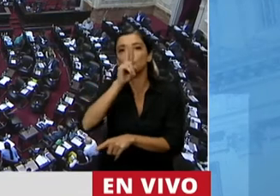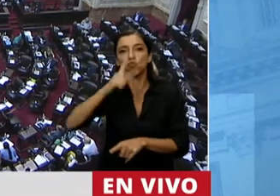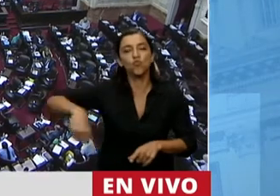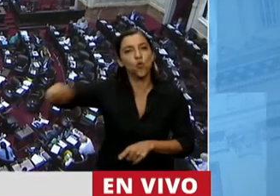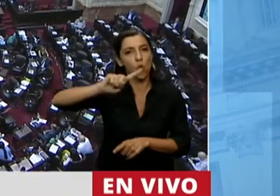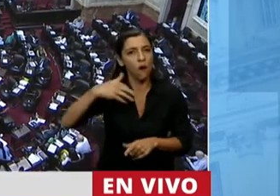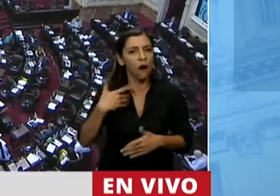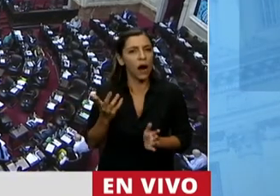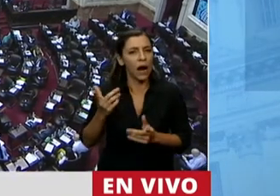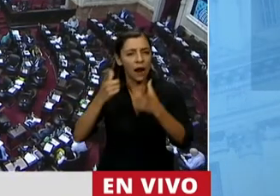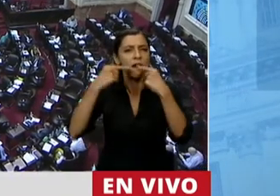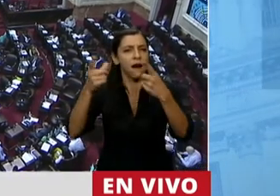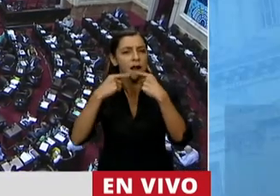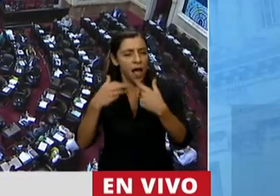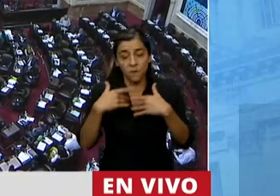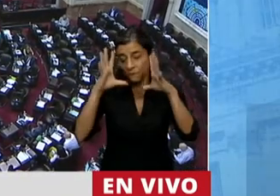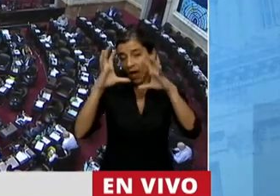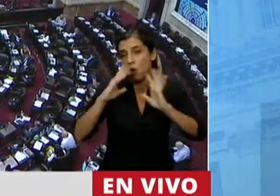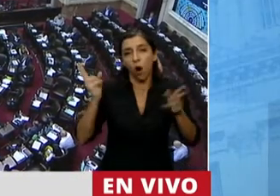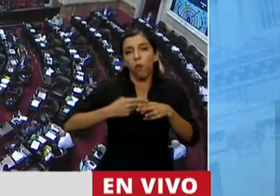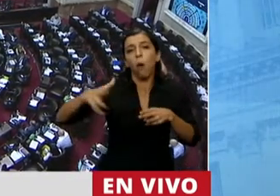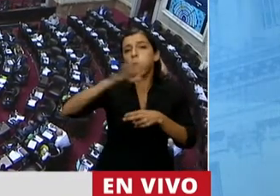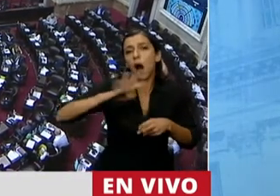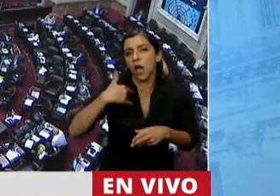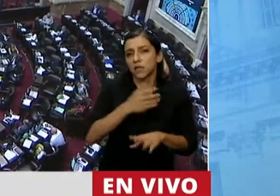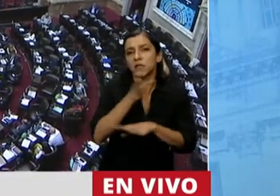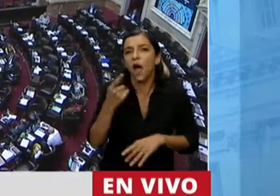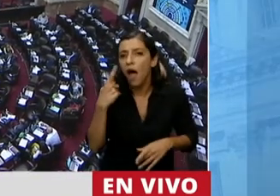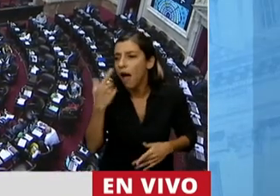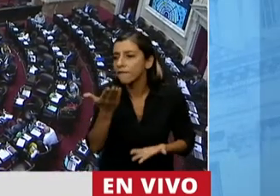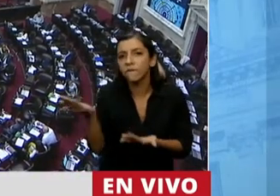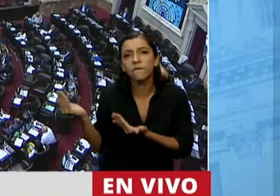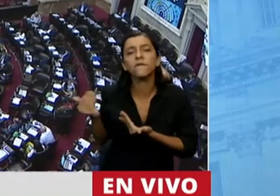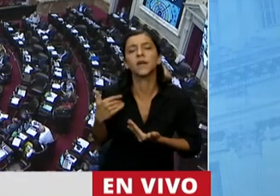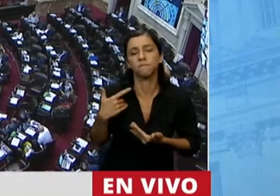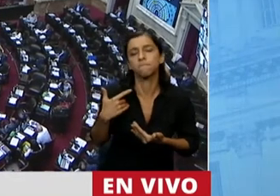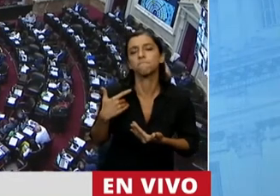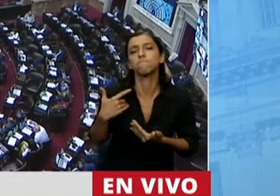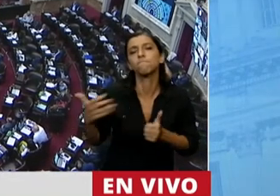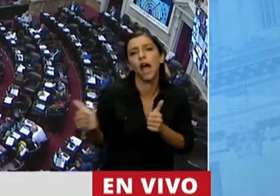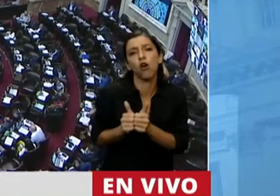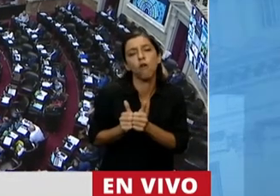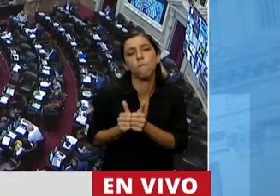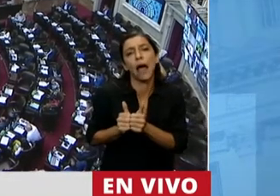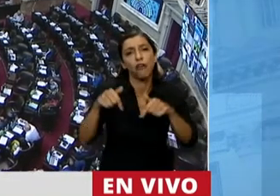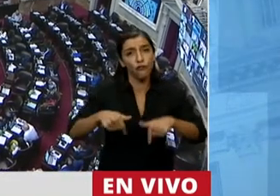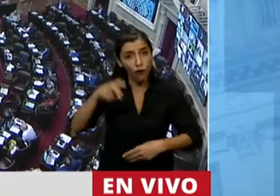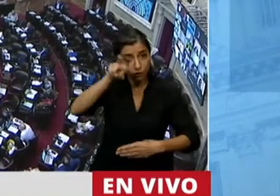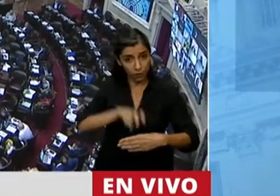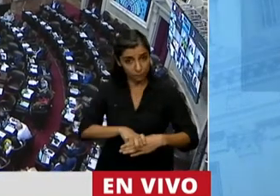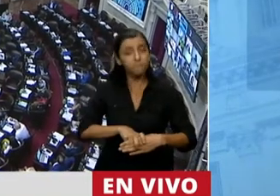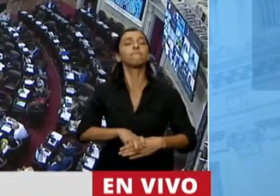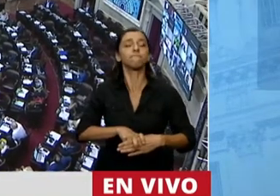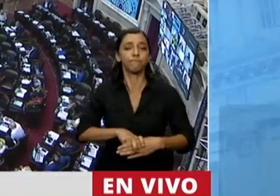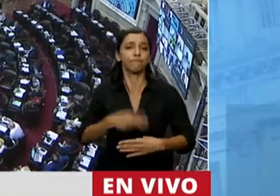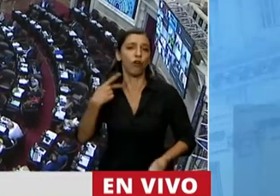afuera en esa plaza llena de mujeres y las acompañé en ese reclamo. Hoy desde mi banca reafirmo mi